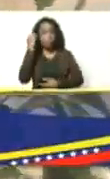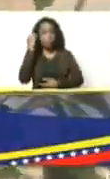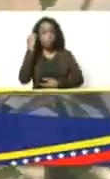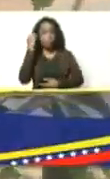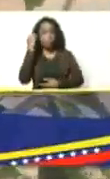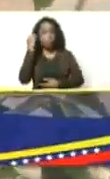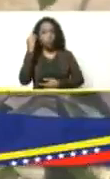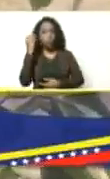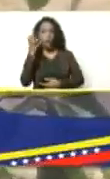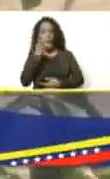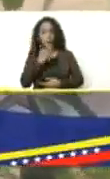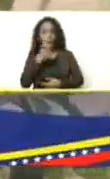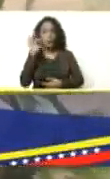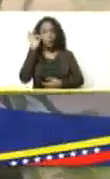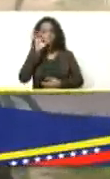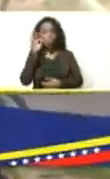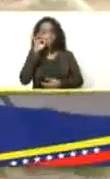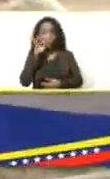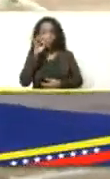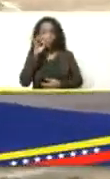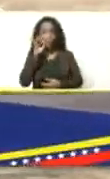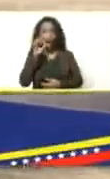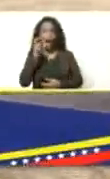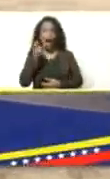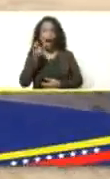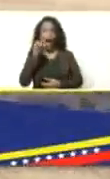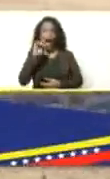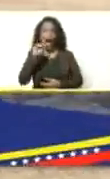pimentón, tomate, ají dulce,